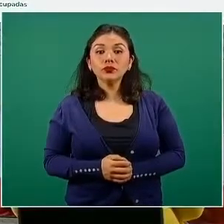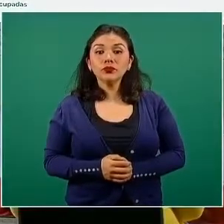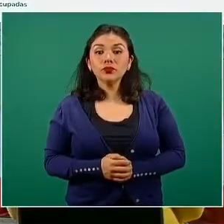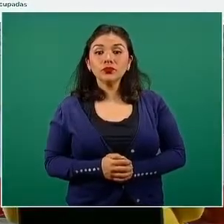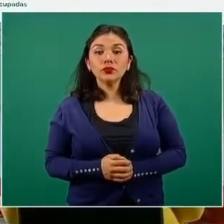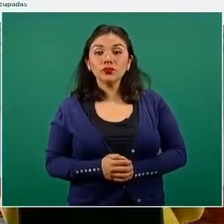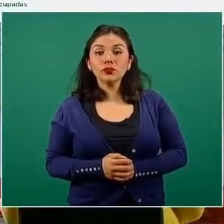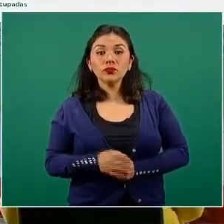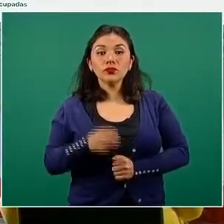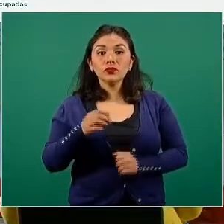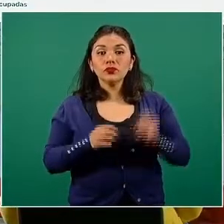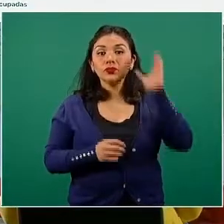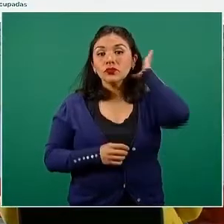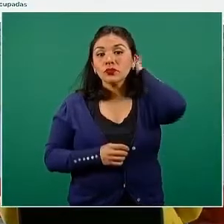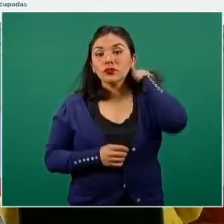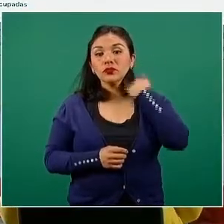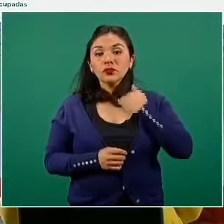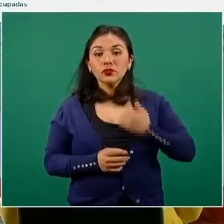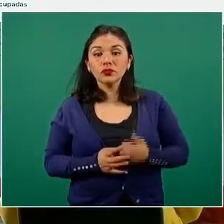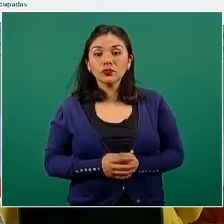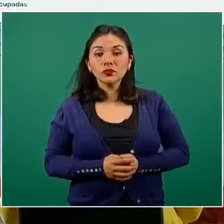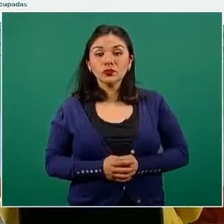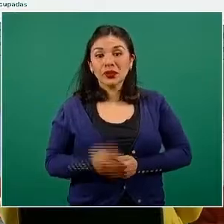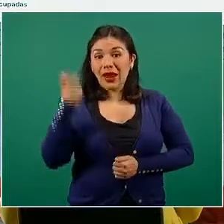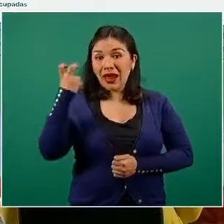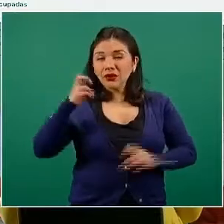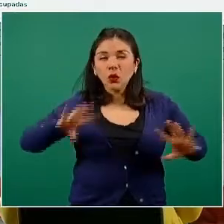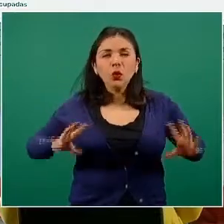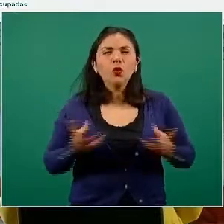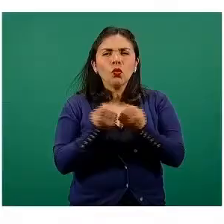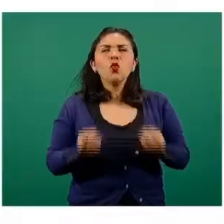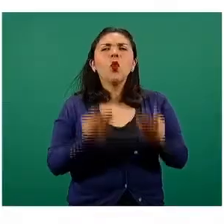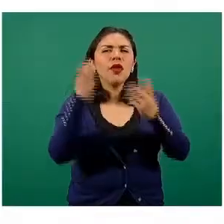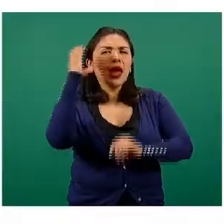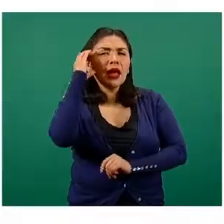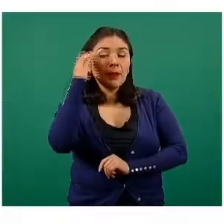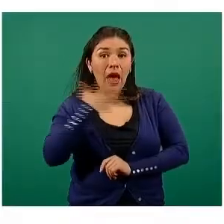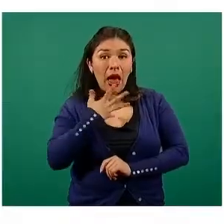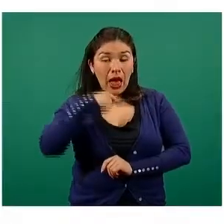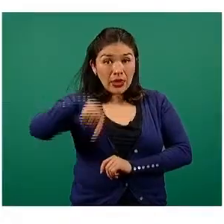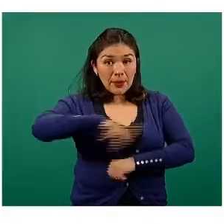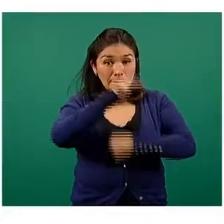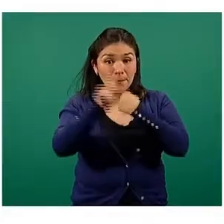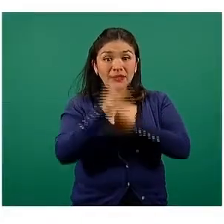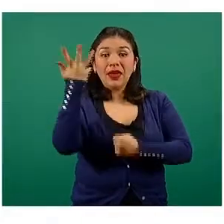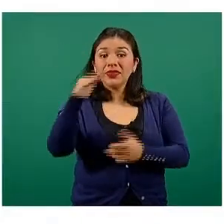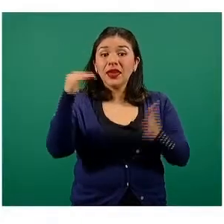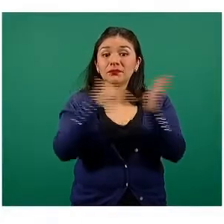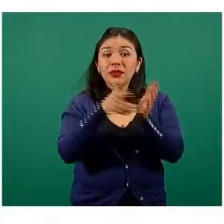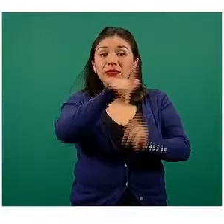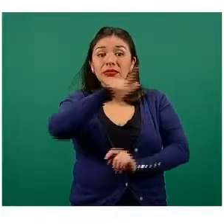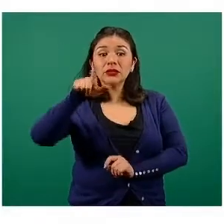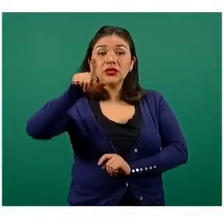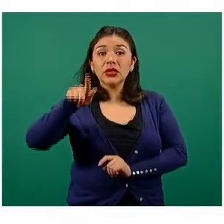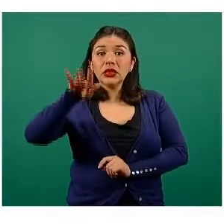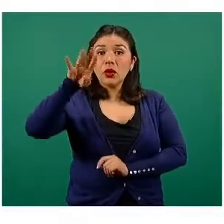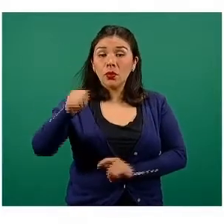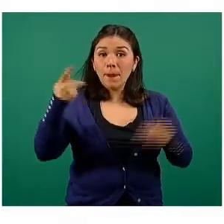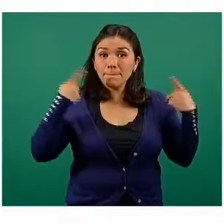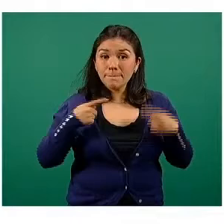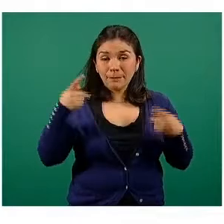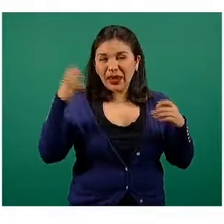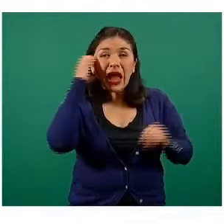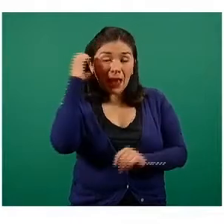la asistencia por un ventilador. Y del total de camas que tenemos en el país, de 10.779, están